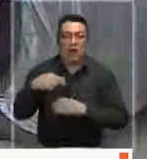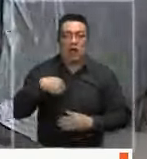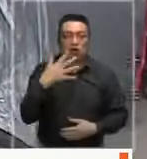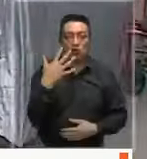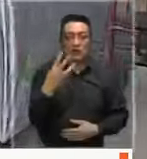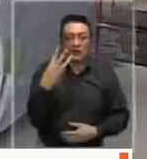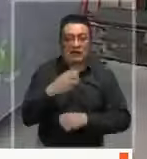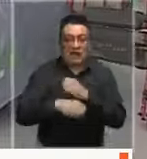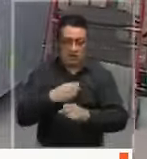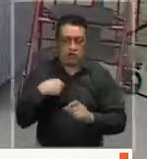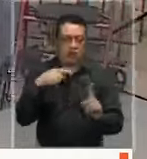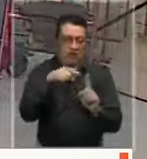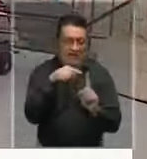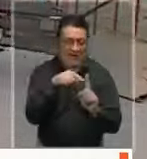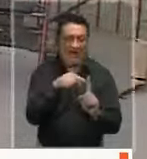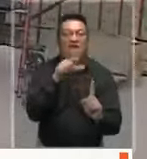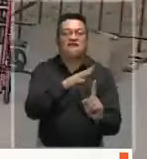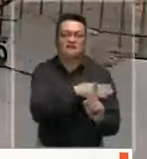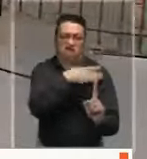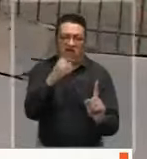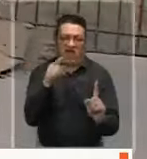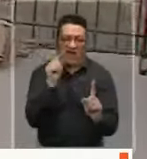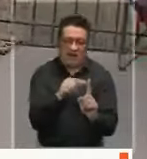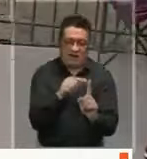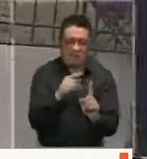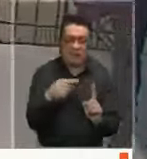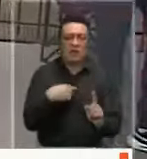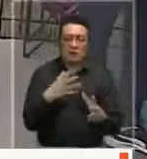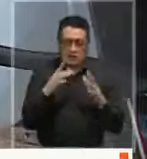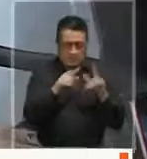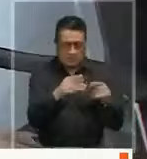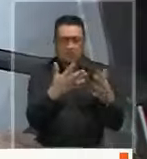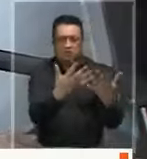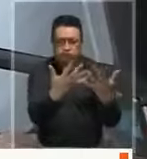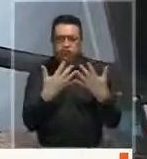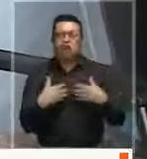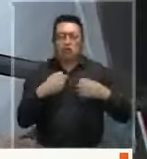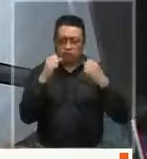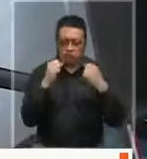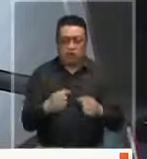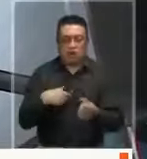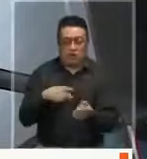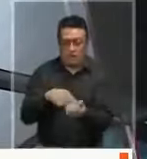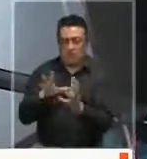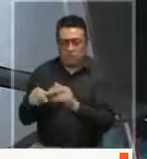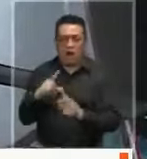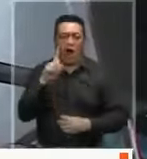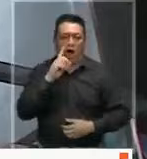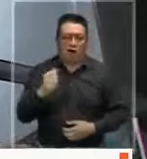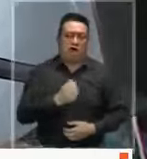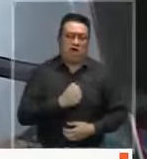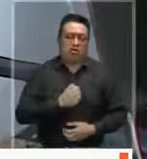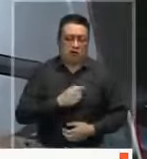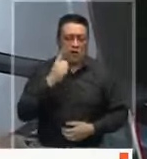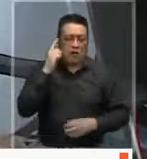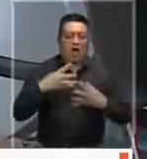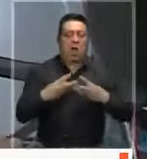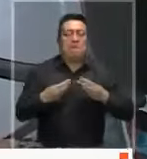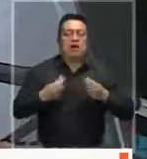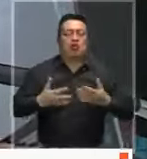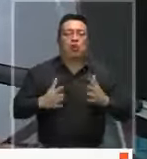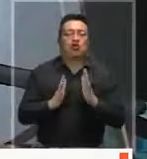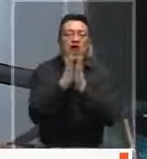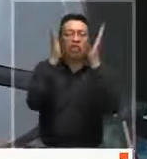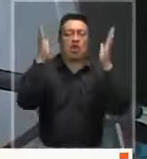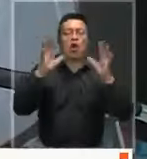en ella, claro. Y la energía, creo yo. Tengo familiares que son bien católicos y me dicen que el Espíritu Santo es muy